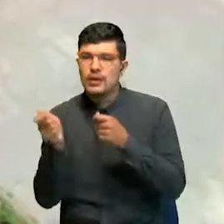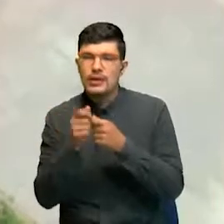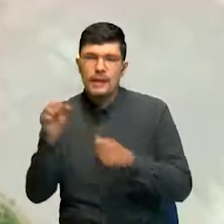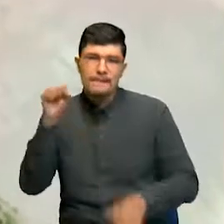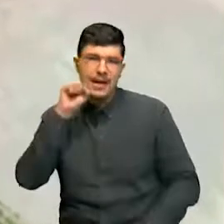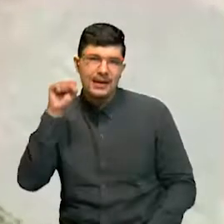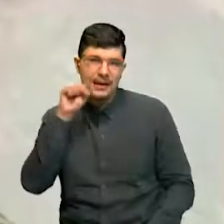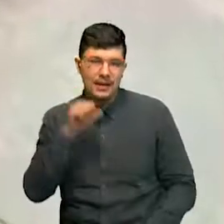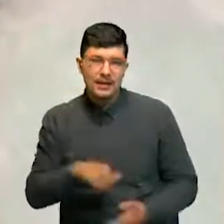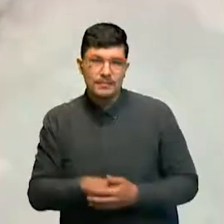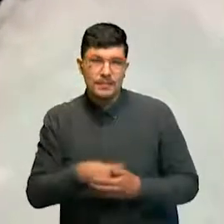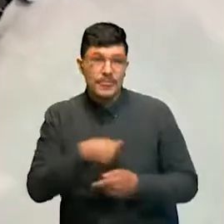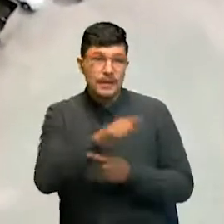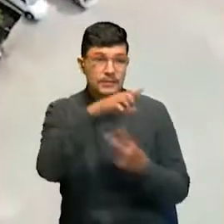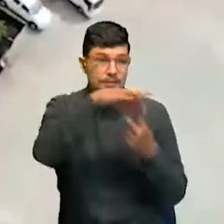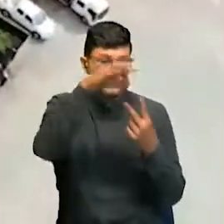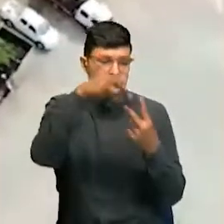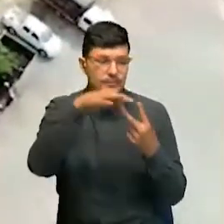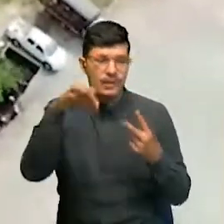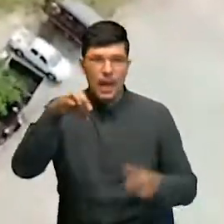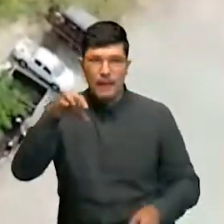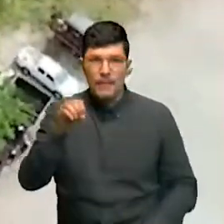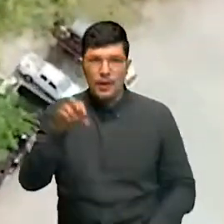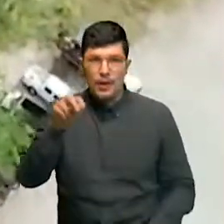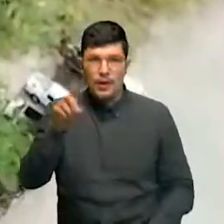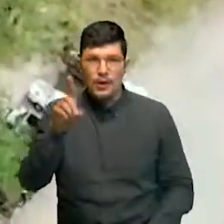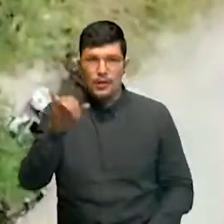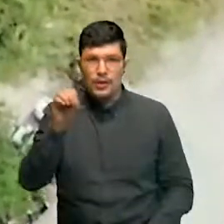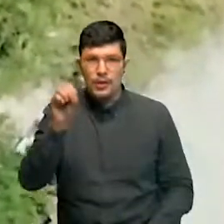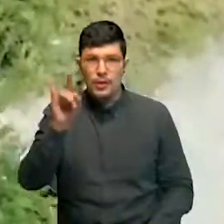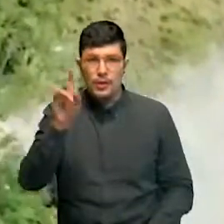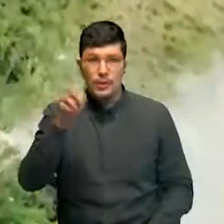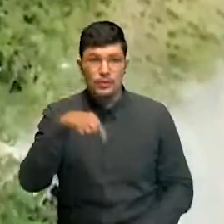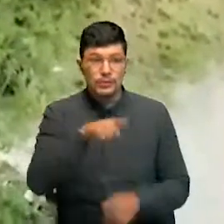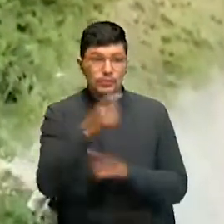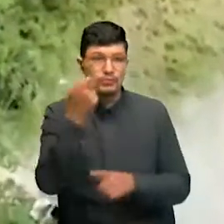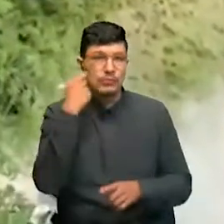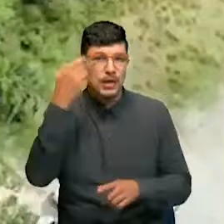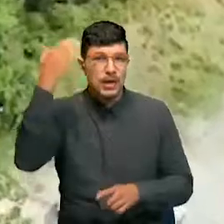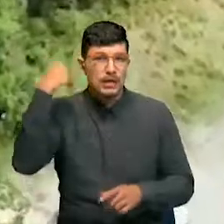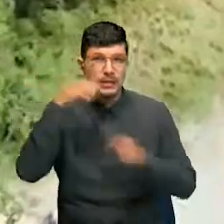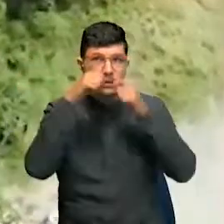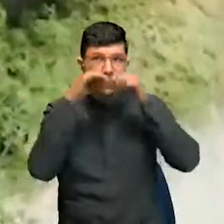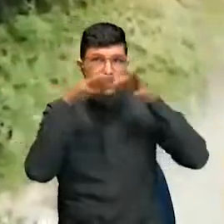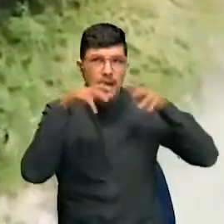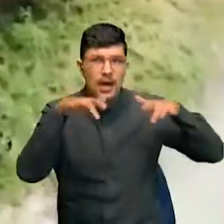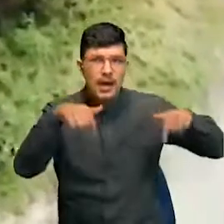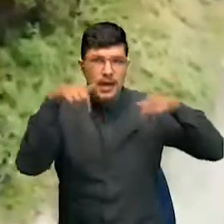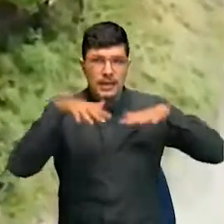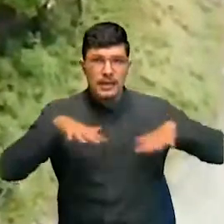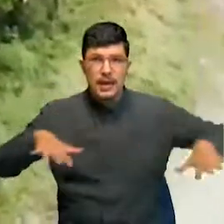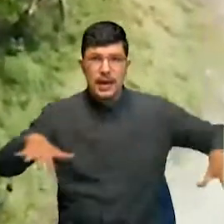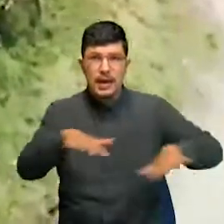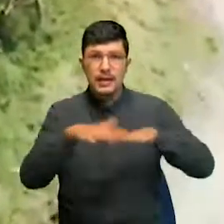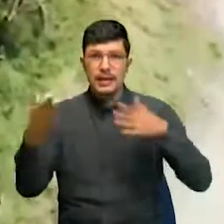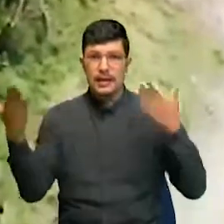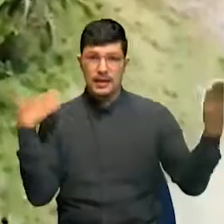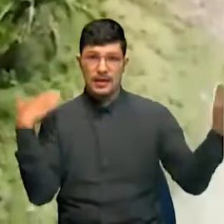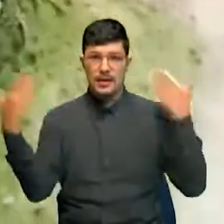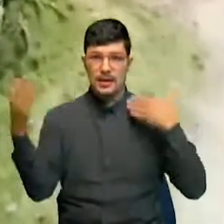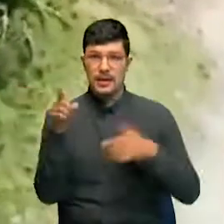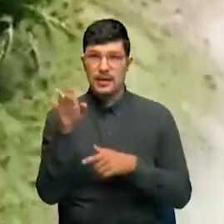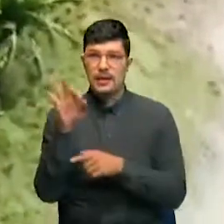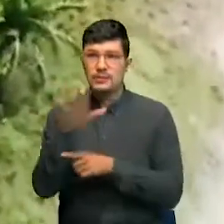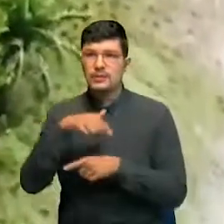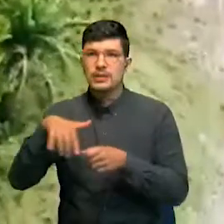Para la corporación Podium y Green Heat, los últimos hechos de contaminación en la vereda Campo 13 son